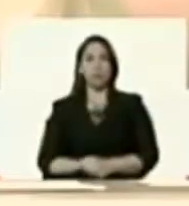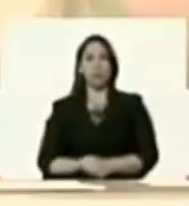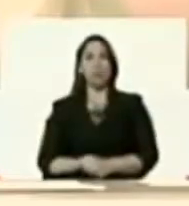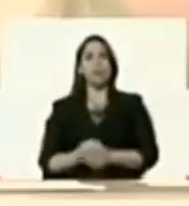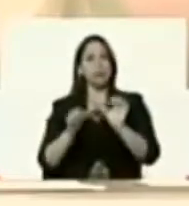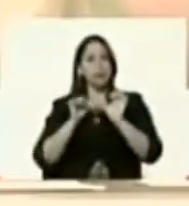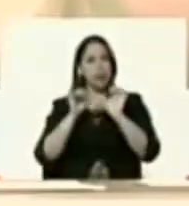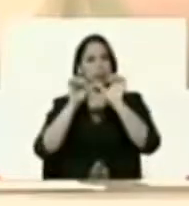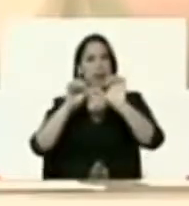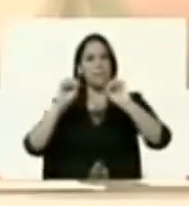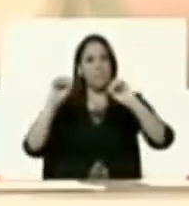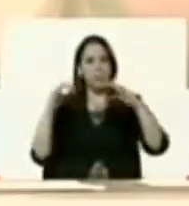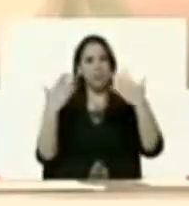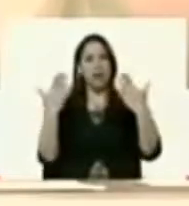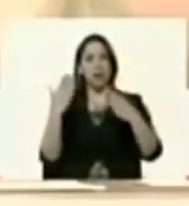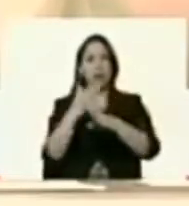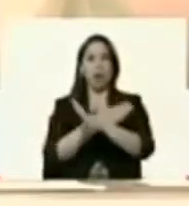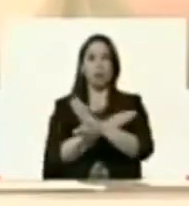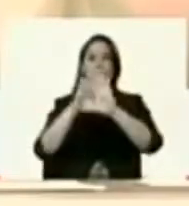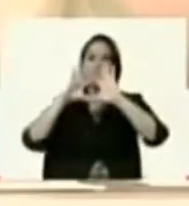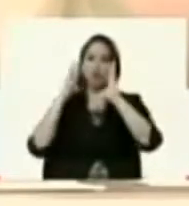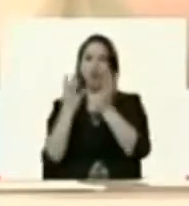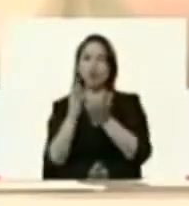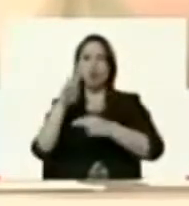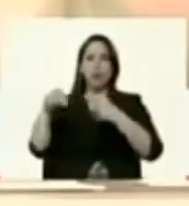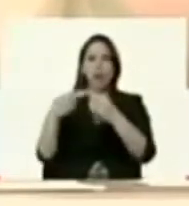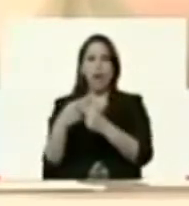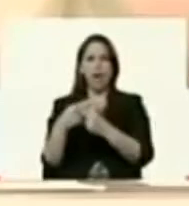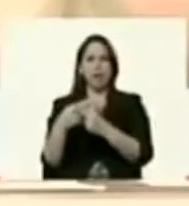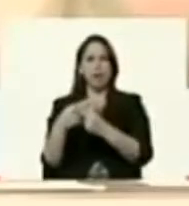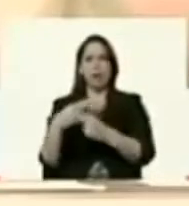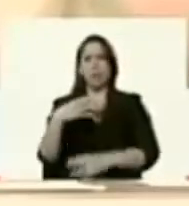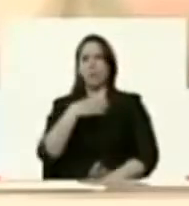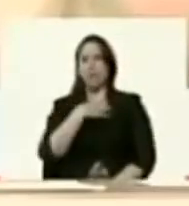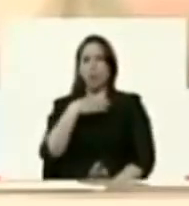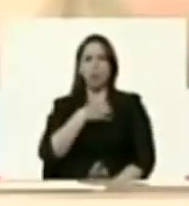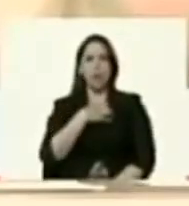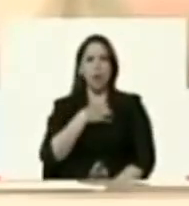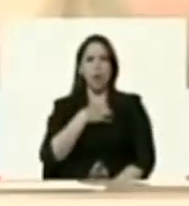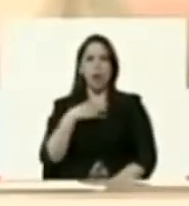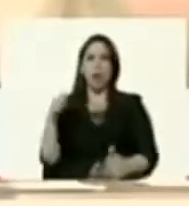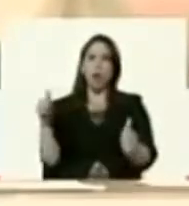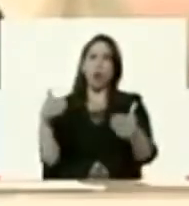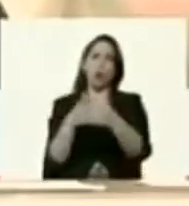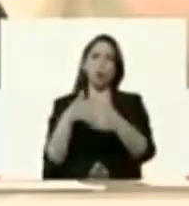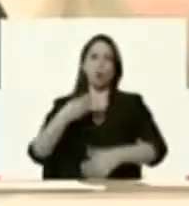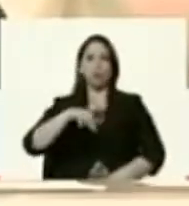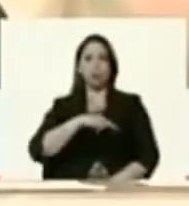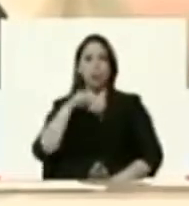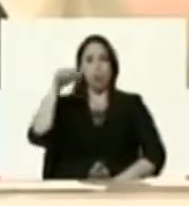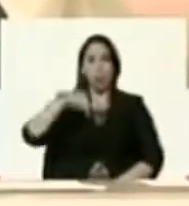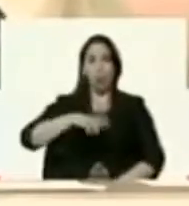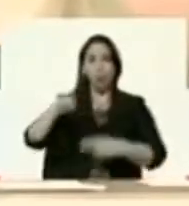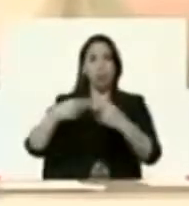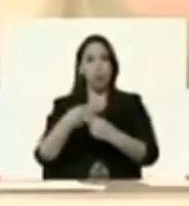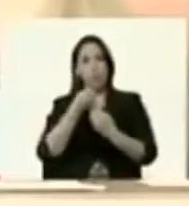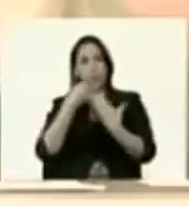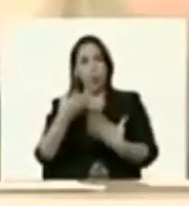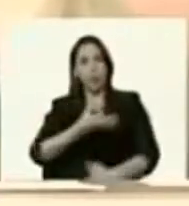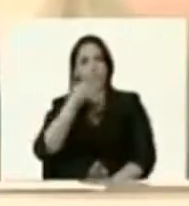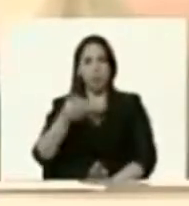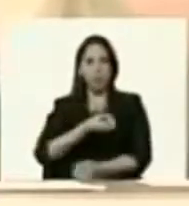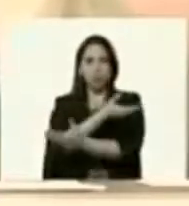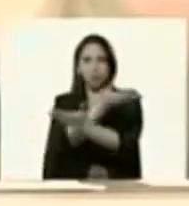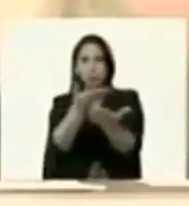mundo. Nada ni nadie podrá con nosotros, ni hoy ni nunca. Buenas tardes, pues, a todas y a